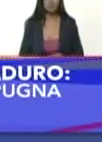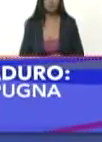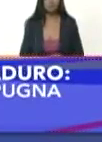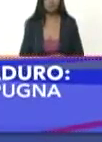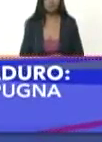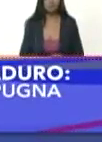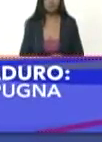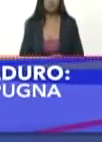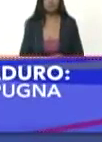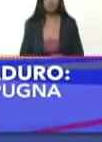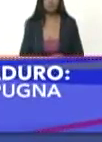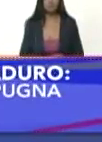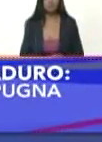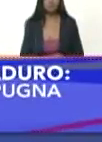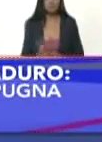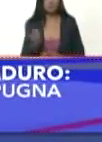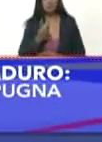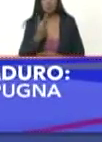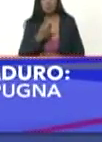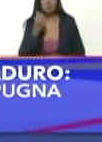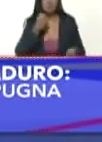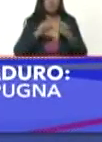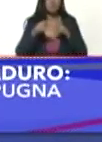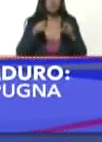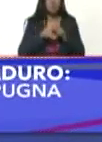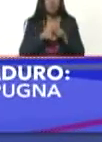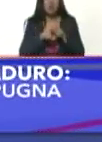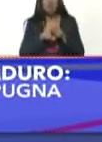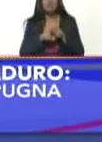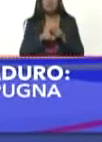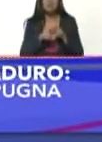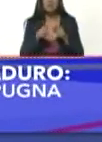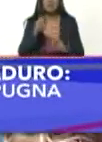entre los defensores de Fernando VII